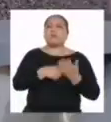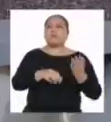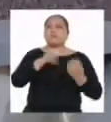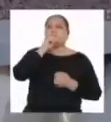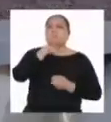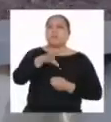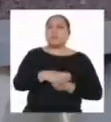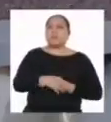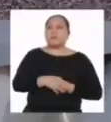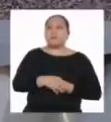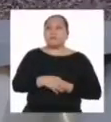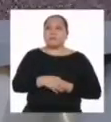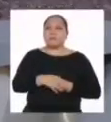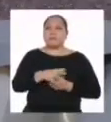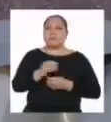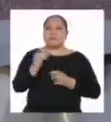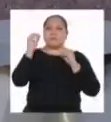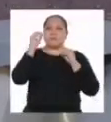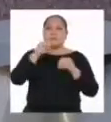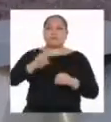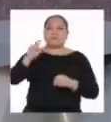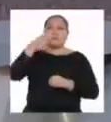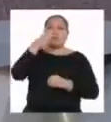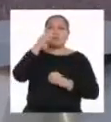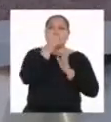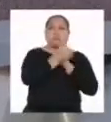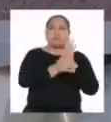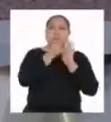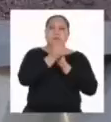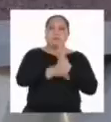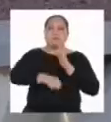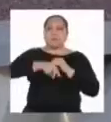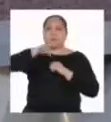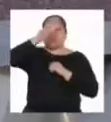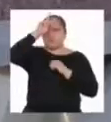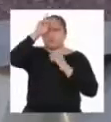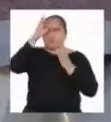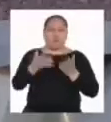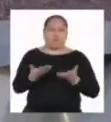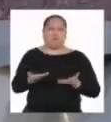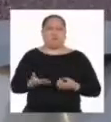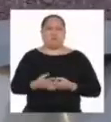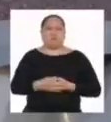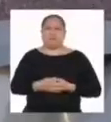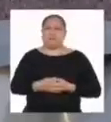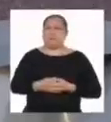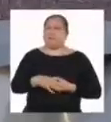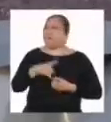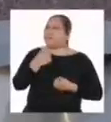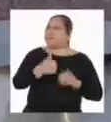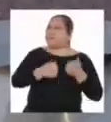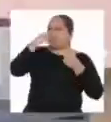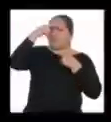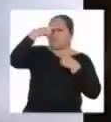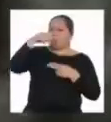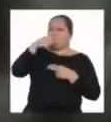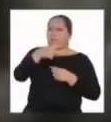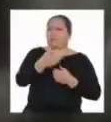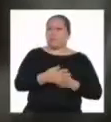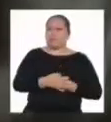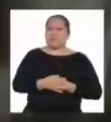dice? ¿Erigirán monumento a primer youtuber peruano? ¿Qué? ¿Qué clase de noticia es